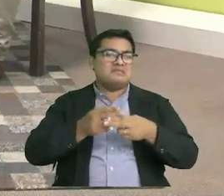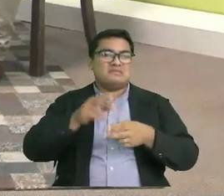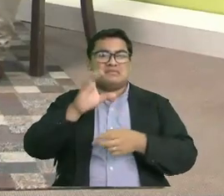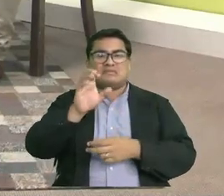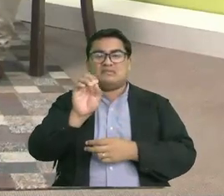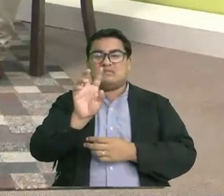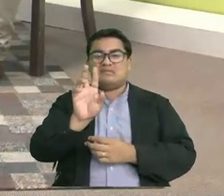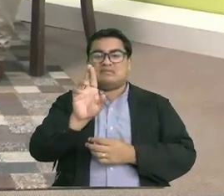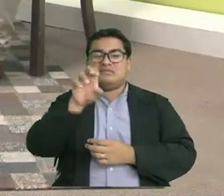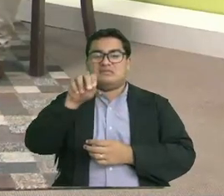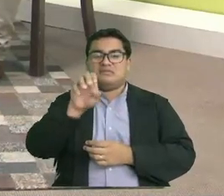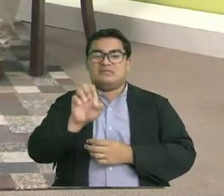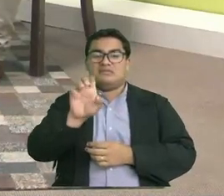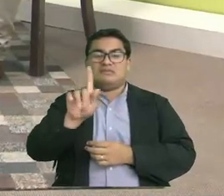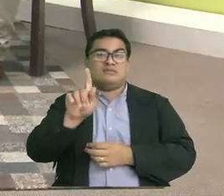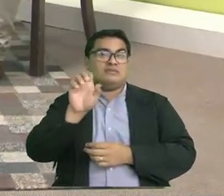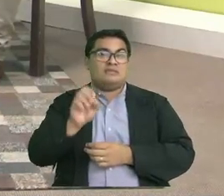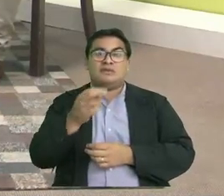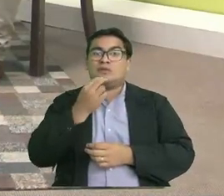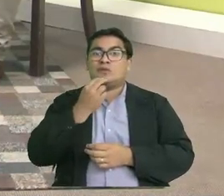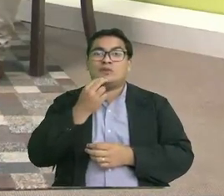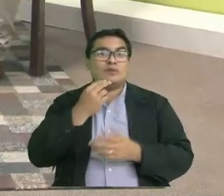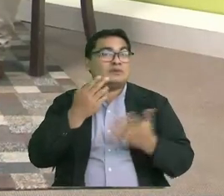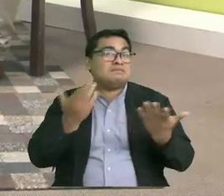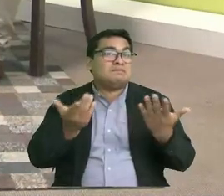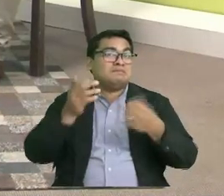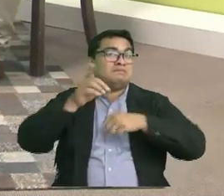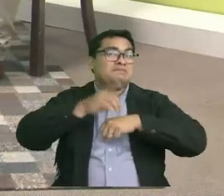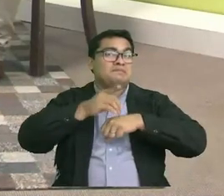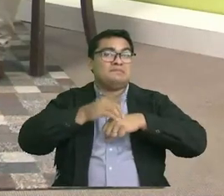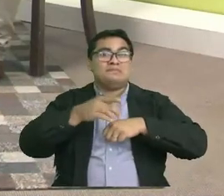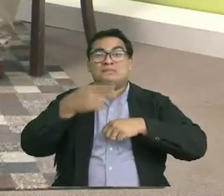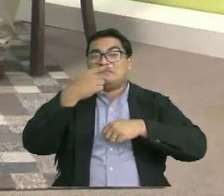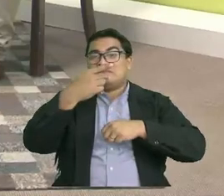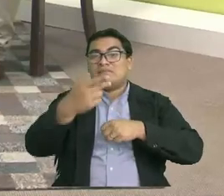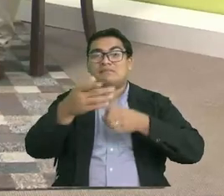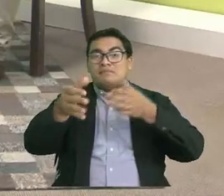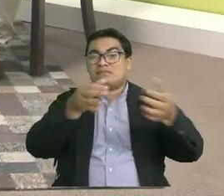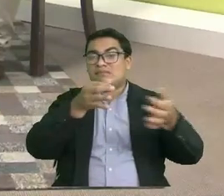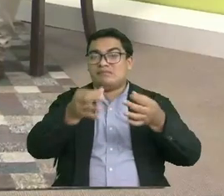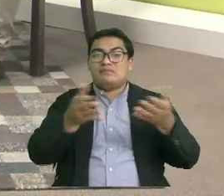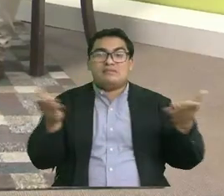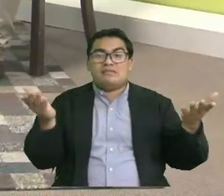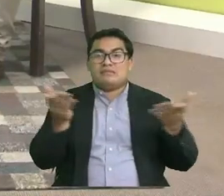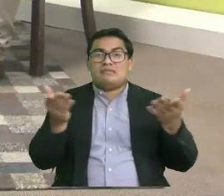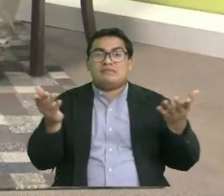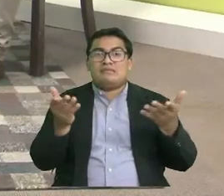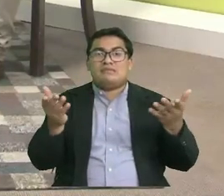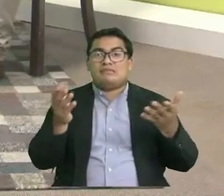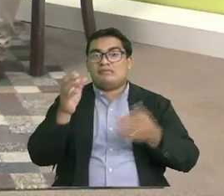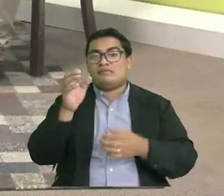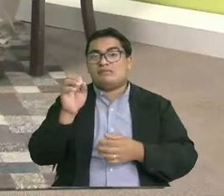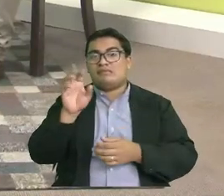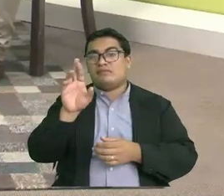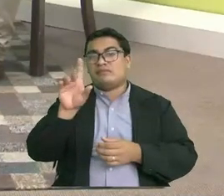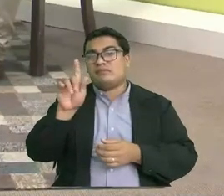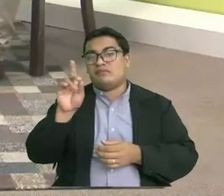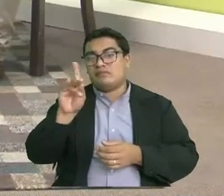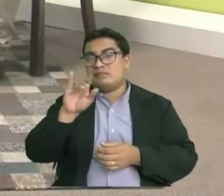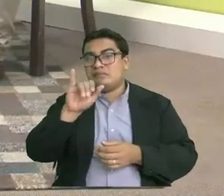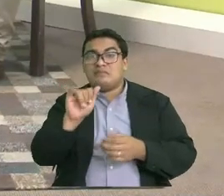niños cornetos, o no sé cómo sería el término que ustedes refieren en la especialidad de ortopedia para llamar